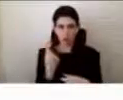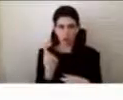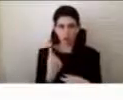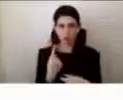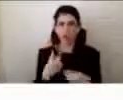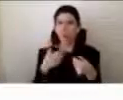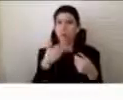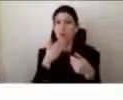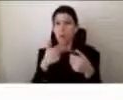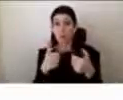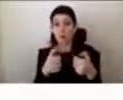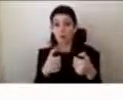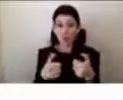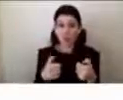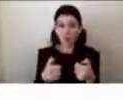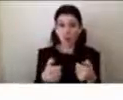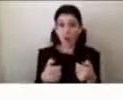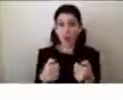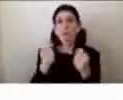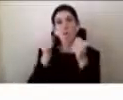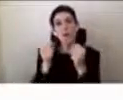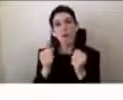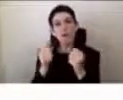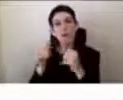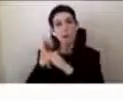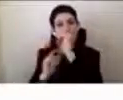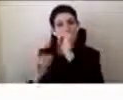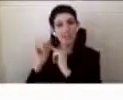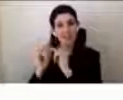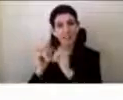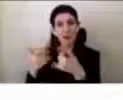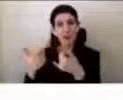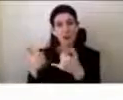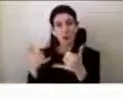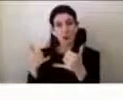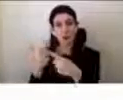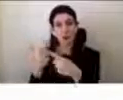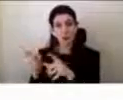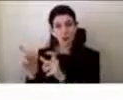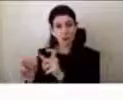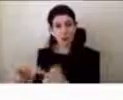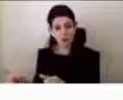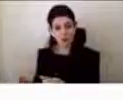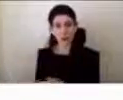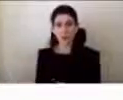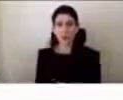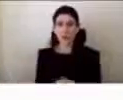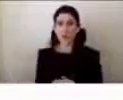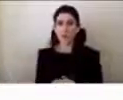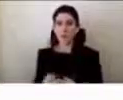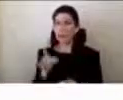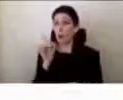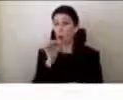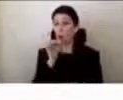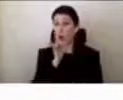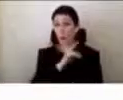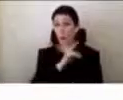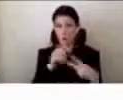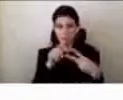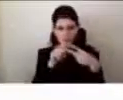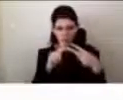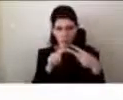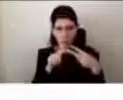en red con otros, en fin, una serie de áreas, ¿no? Finalmente, dos reflexiones finales que me